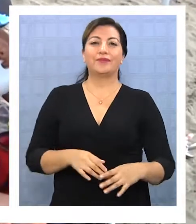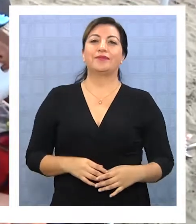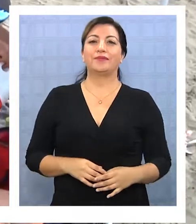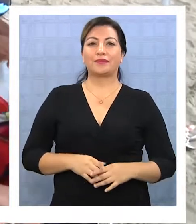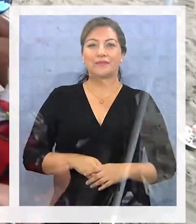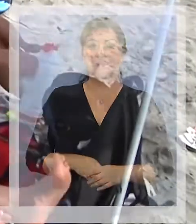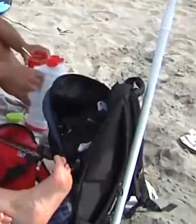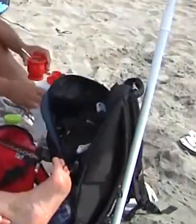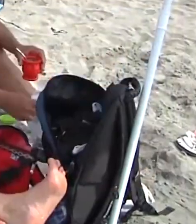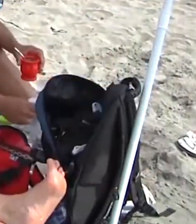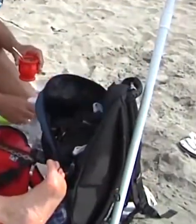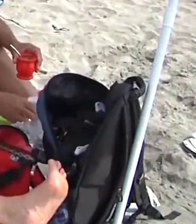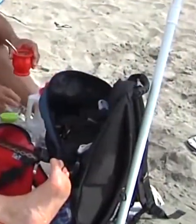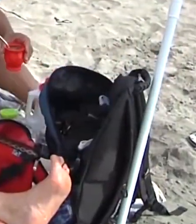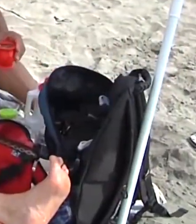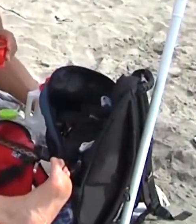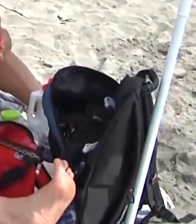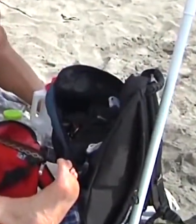¡Gracias!